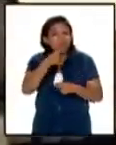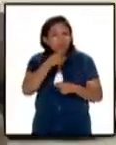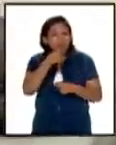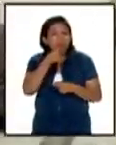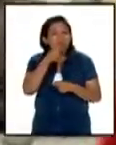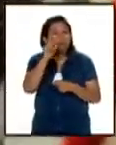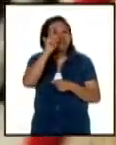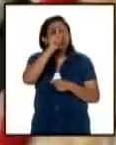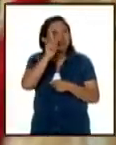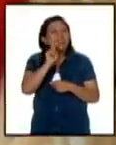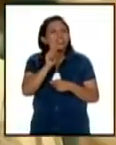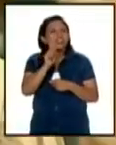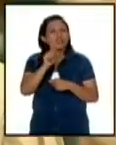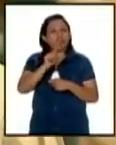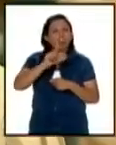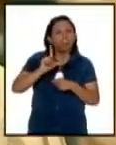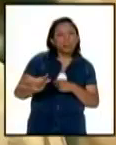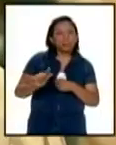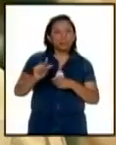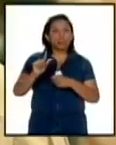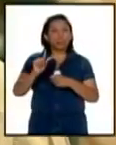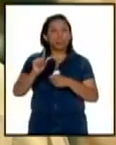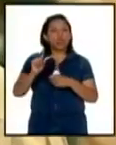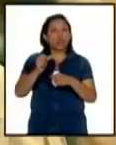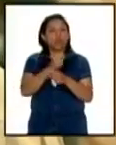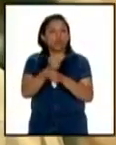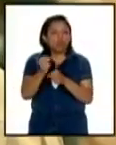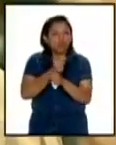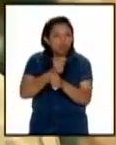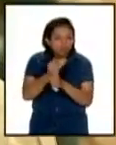violencia, la humillación.